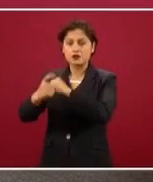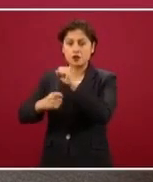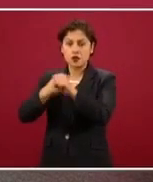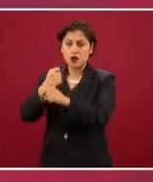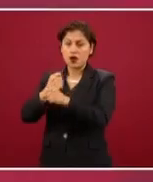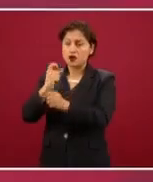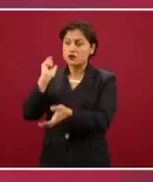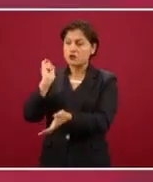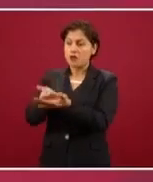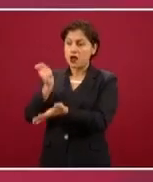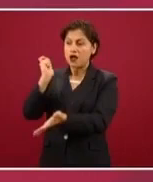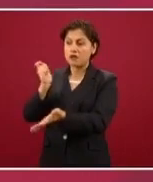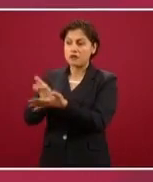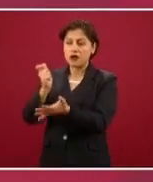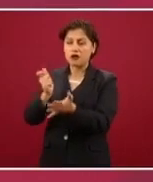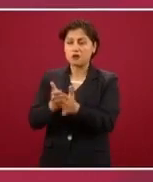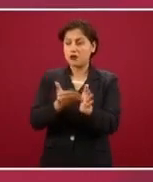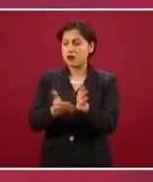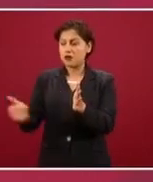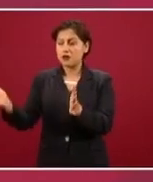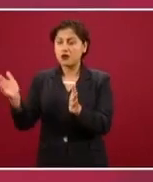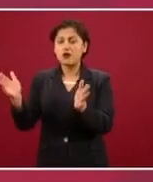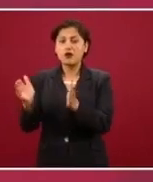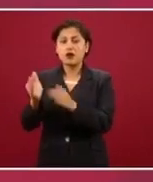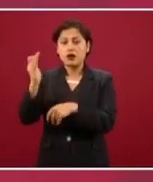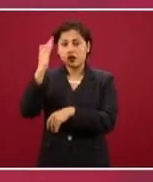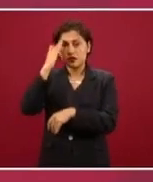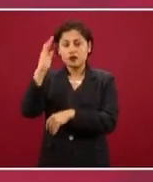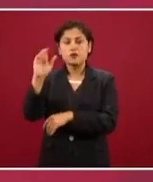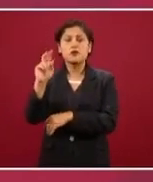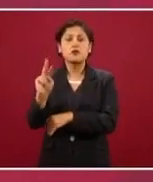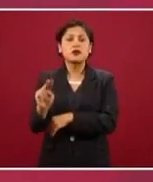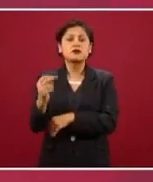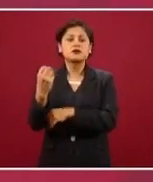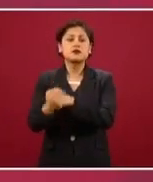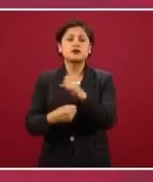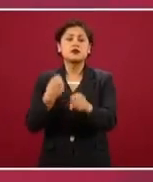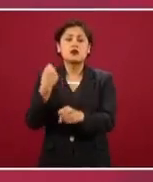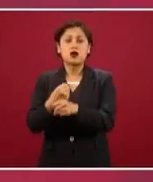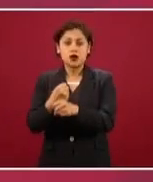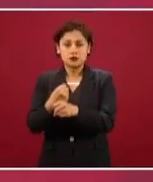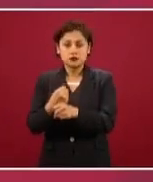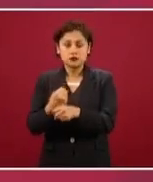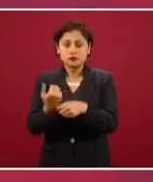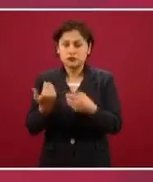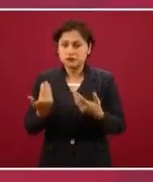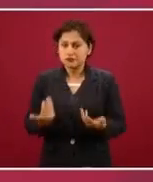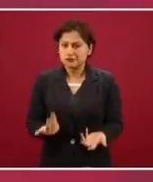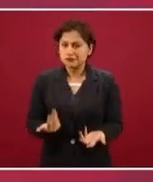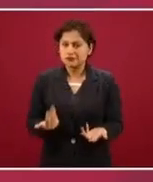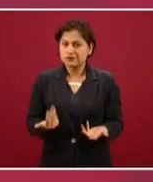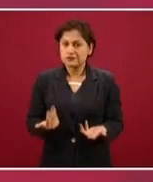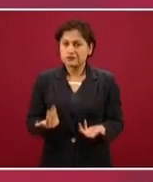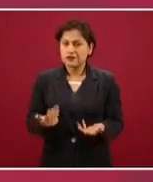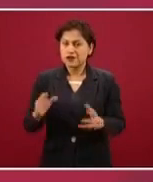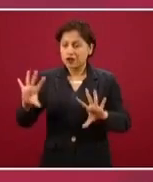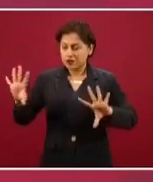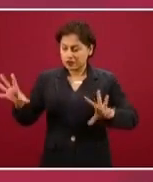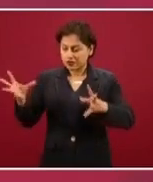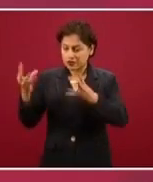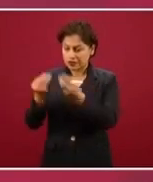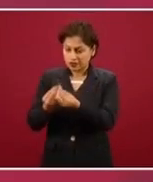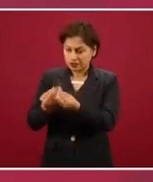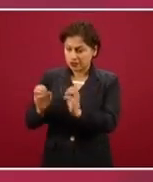durante 20 años, 25 años. Al final, el costo, 7 mil